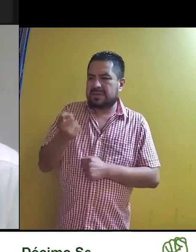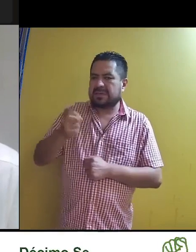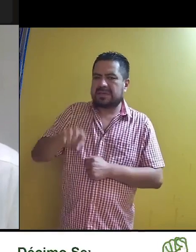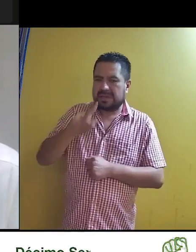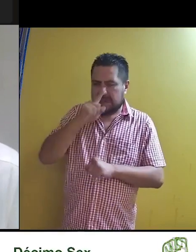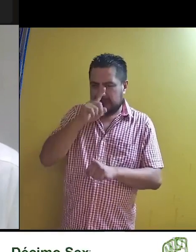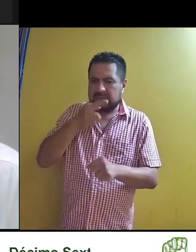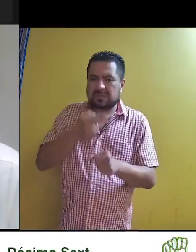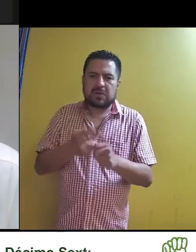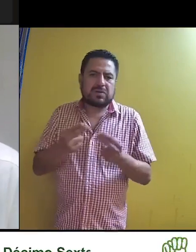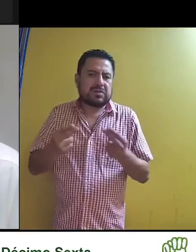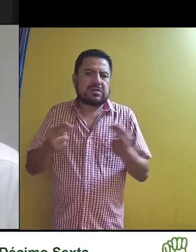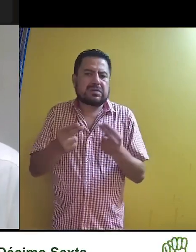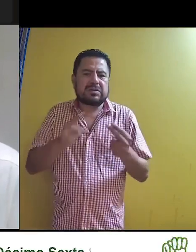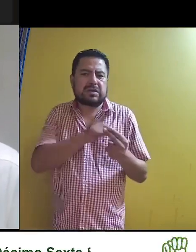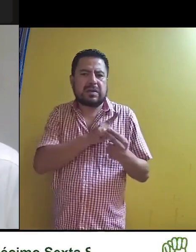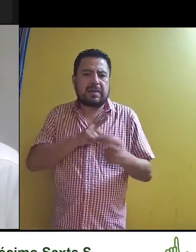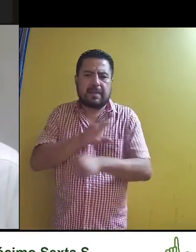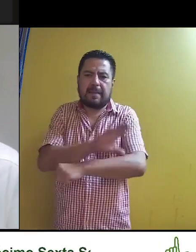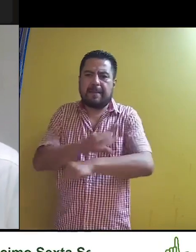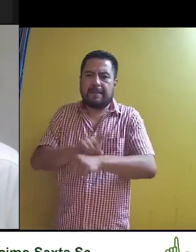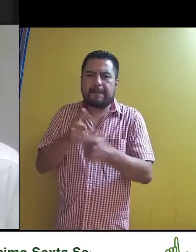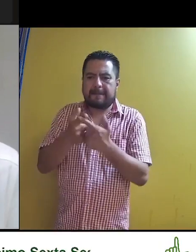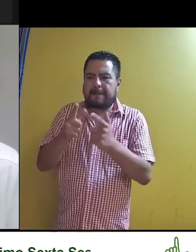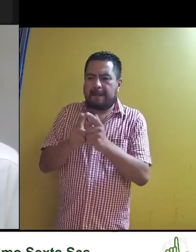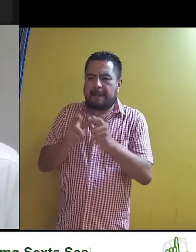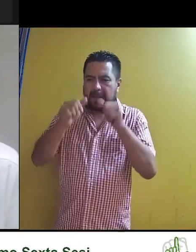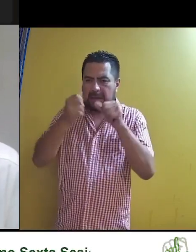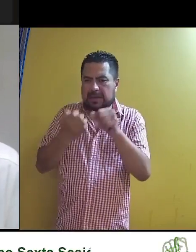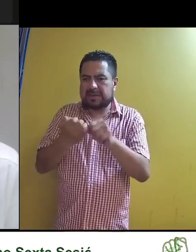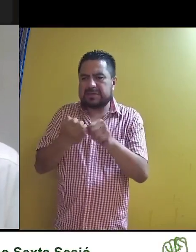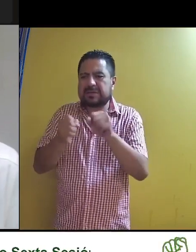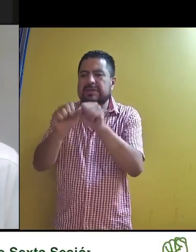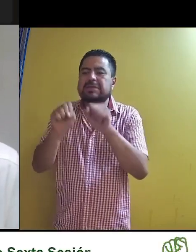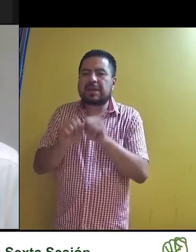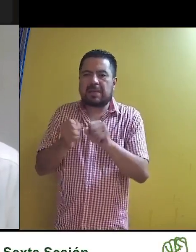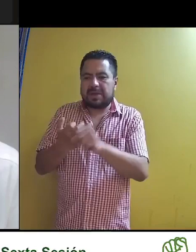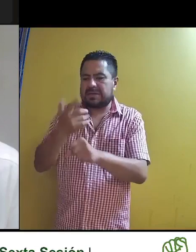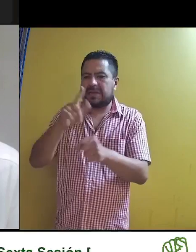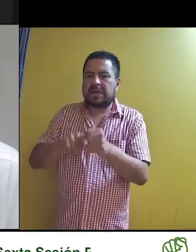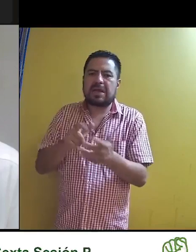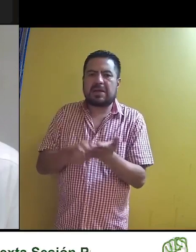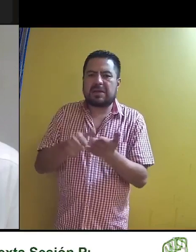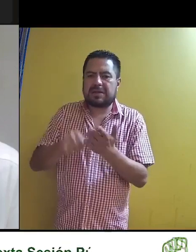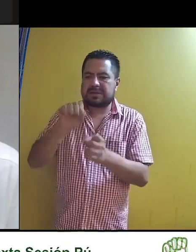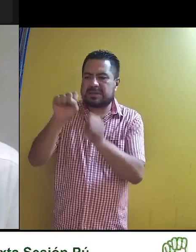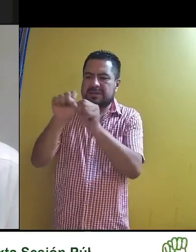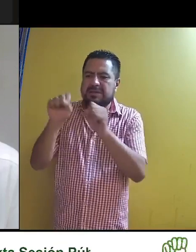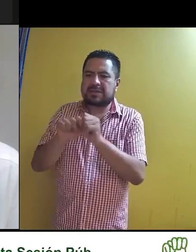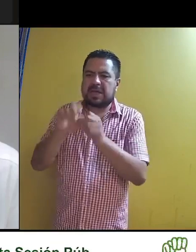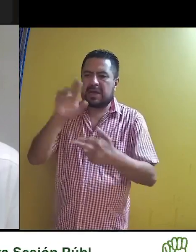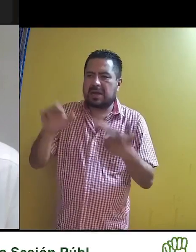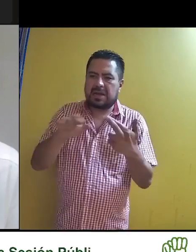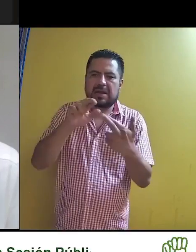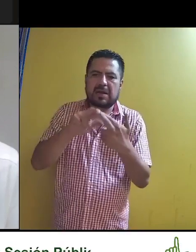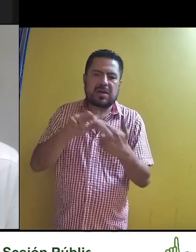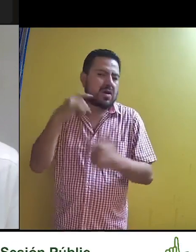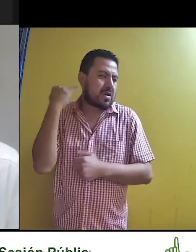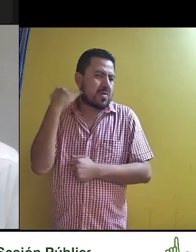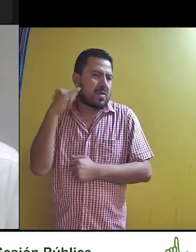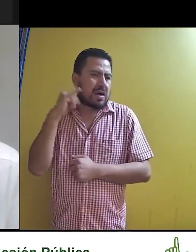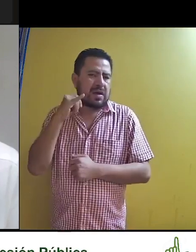ordenó requerimientos a la Coordinación Técnica del Sistema Estatal del Registro Civil y a la Sala Regional Iguala del Tribunal de